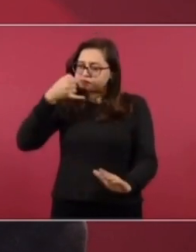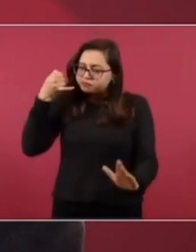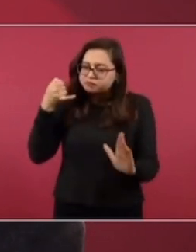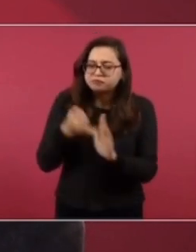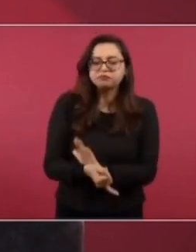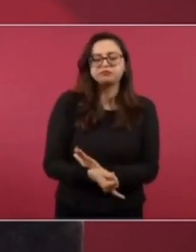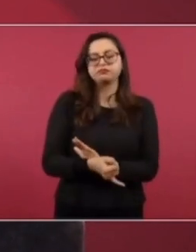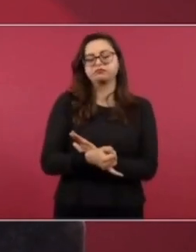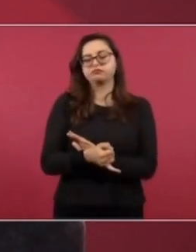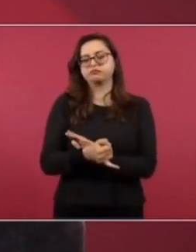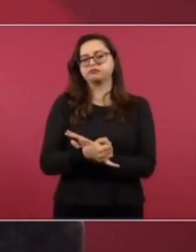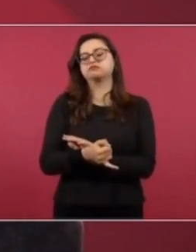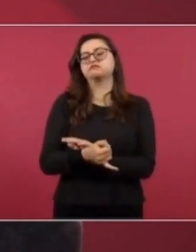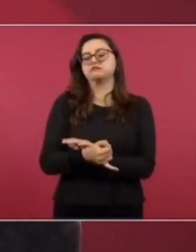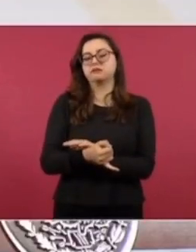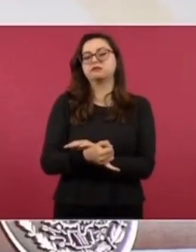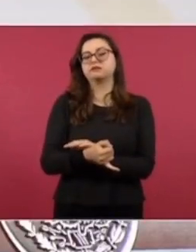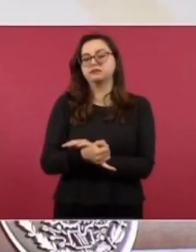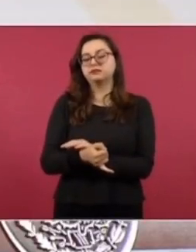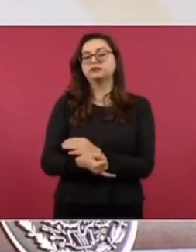a fondo